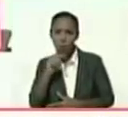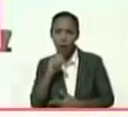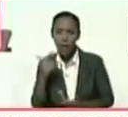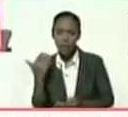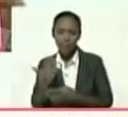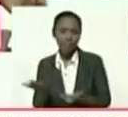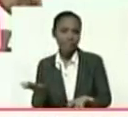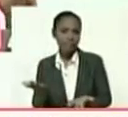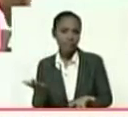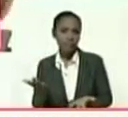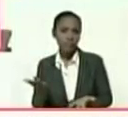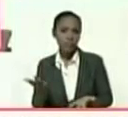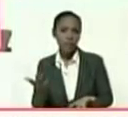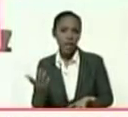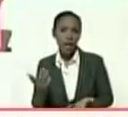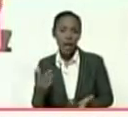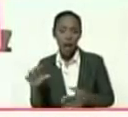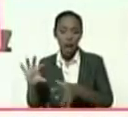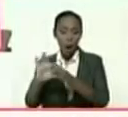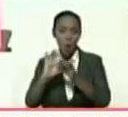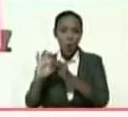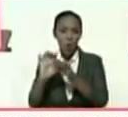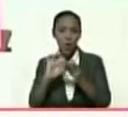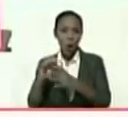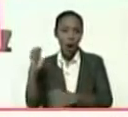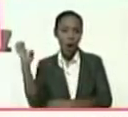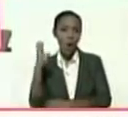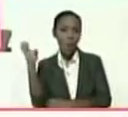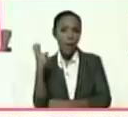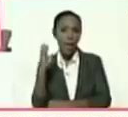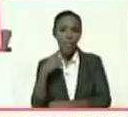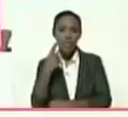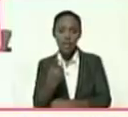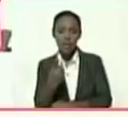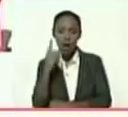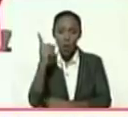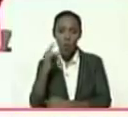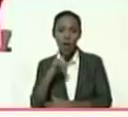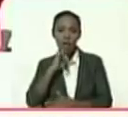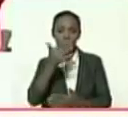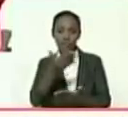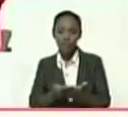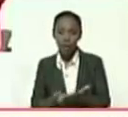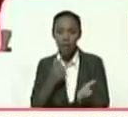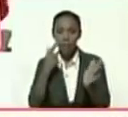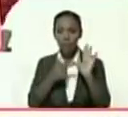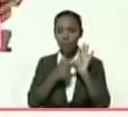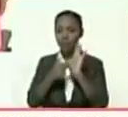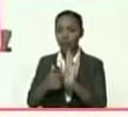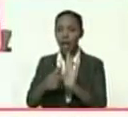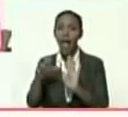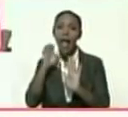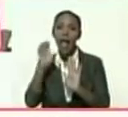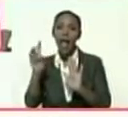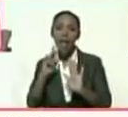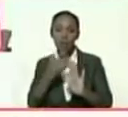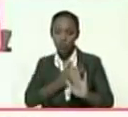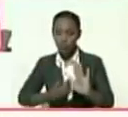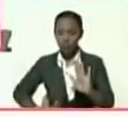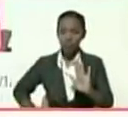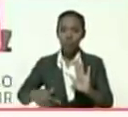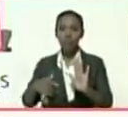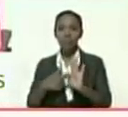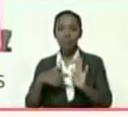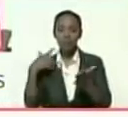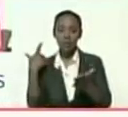La Unión Europea y saca una declaración que diga que el presidente de Bolivia es Evo Morales porque él está en ejercicio